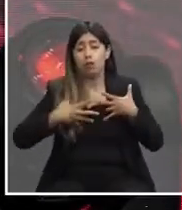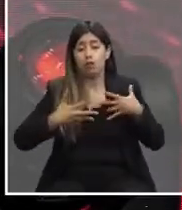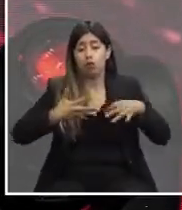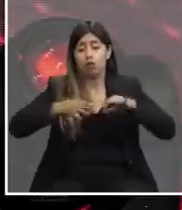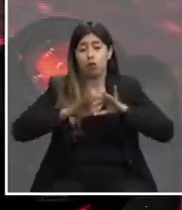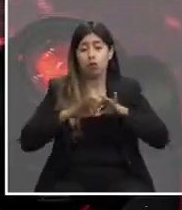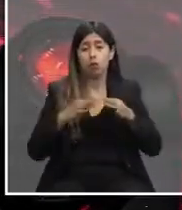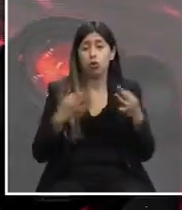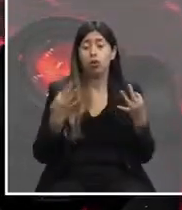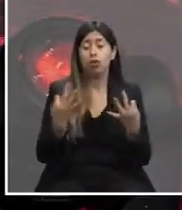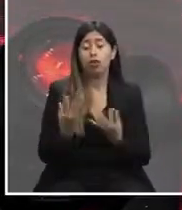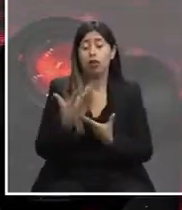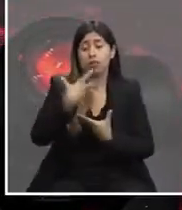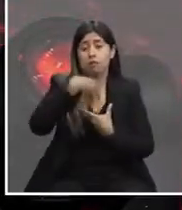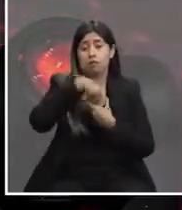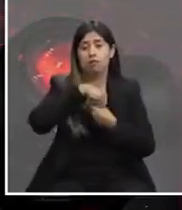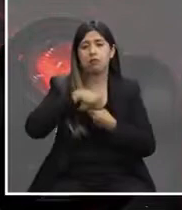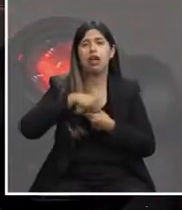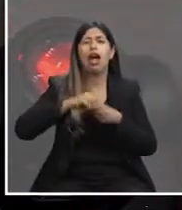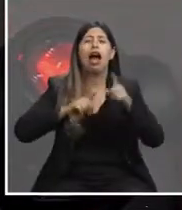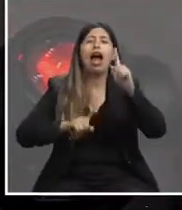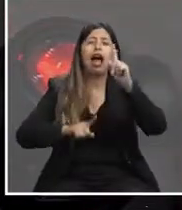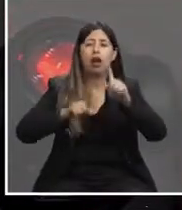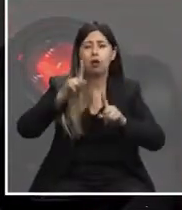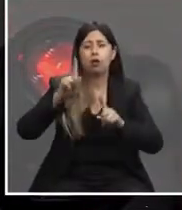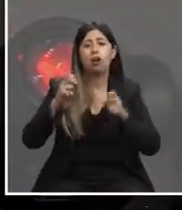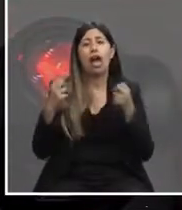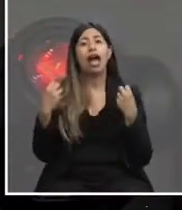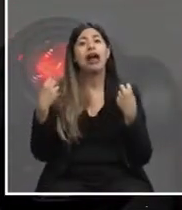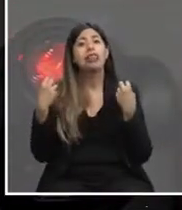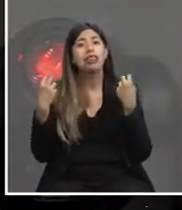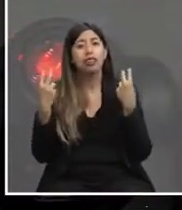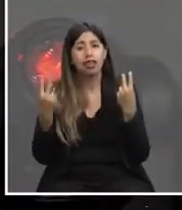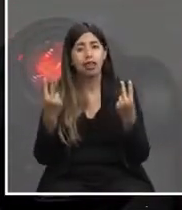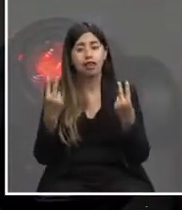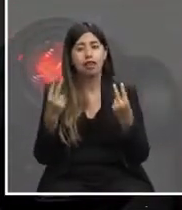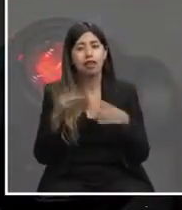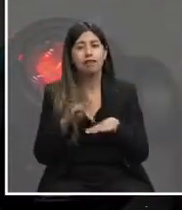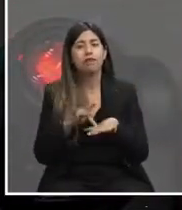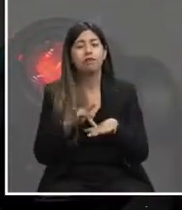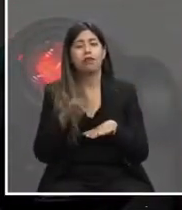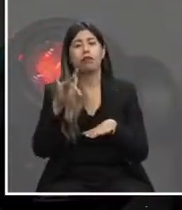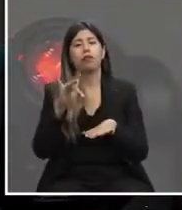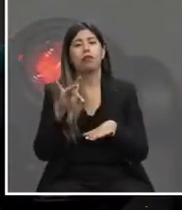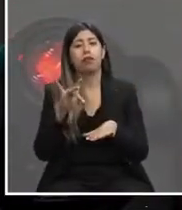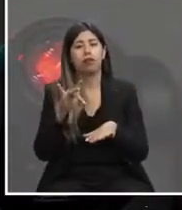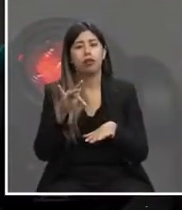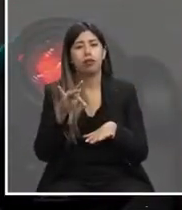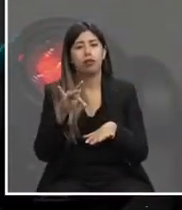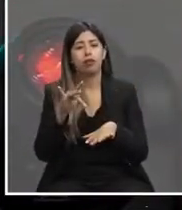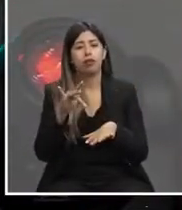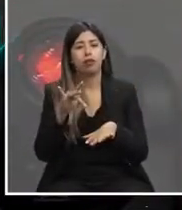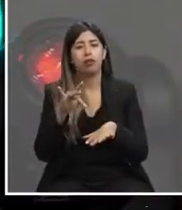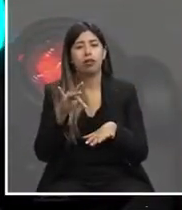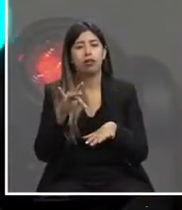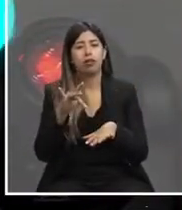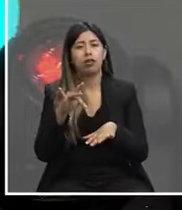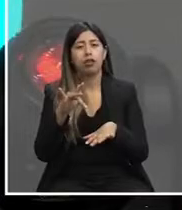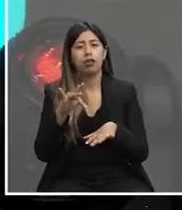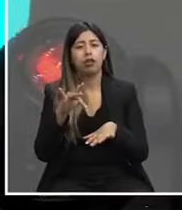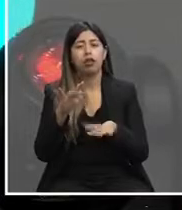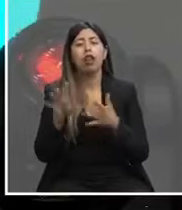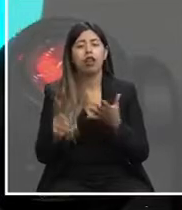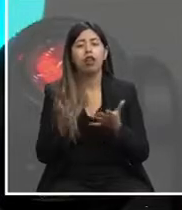ser, hay algunas que se activan y se gatillan muy sensiblemente en las tomas